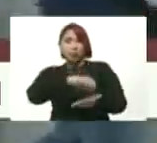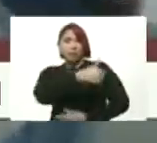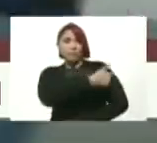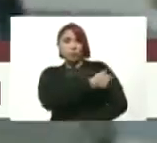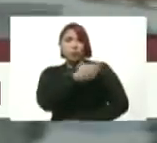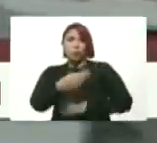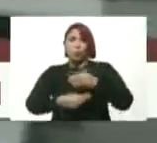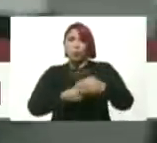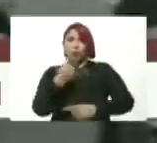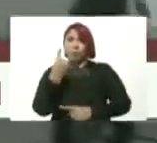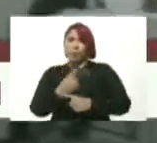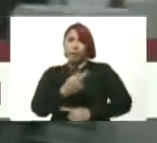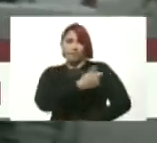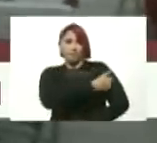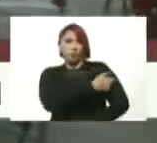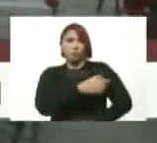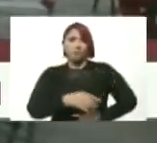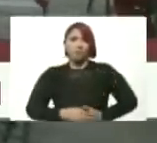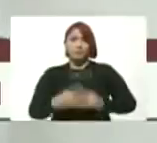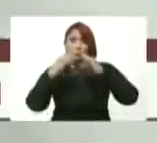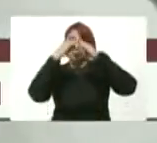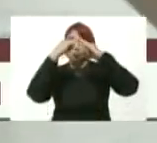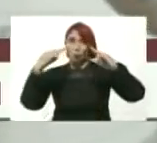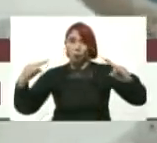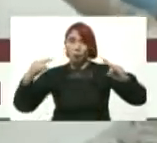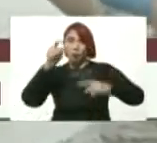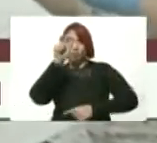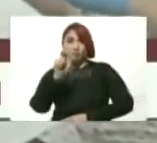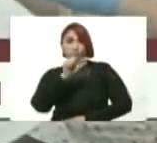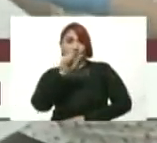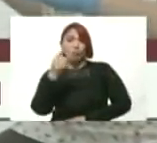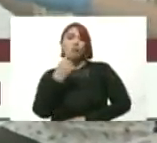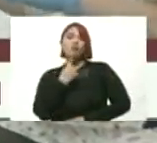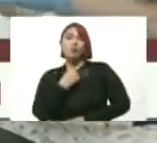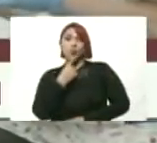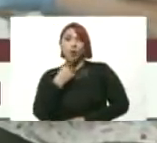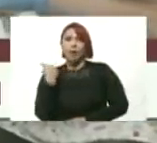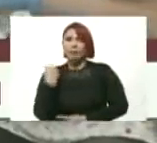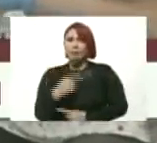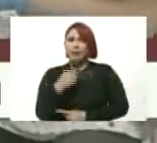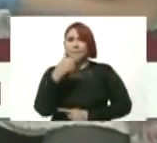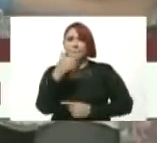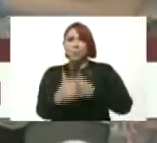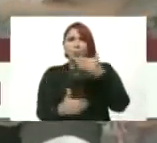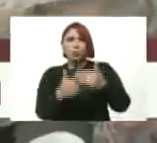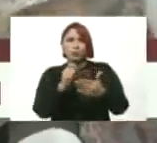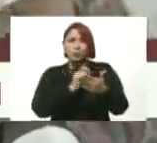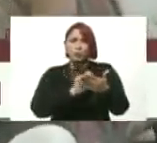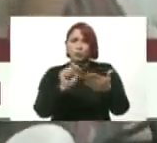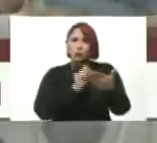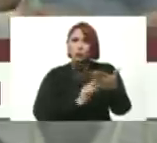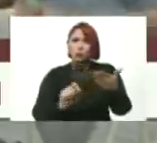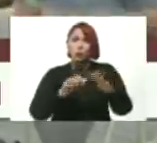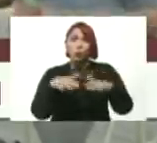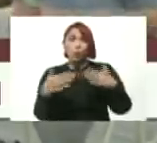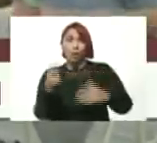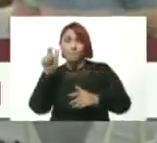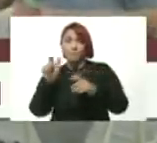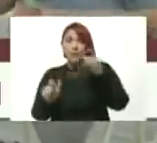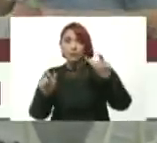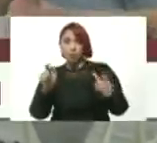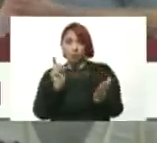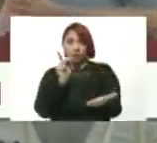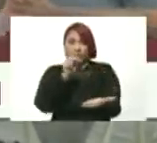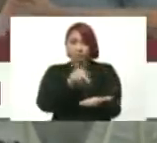se apliquen su vacuna esta carpa de la cruz roja justamente tiene el proceso de registro cuando las personas llegan